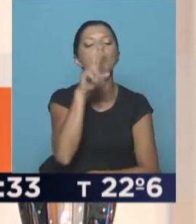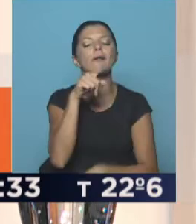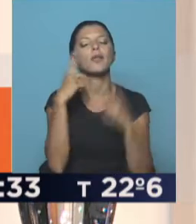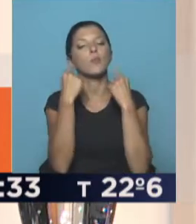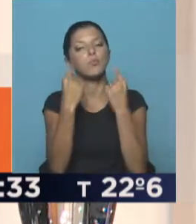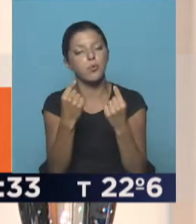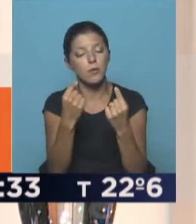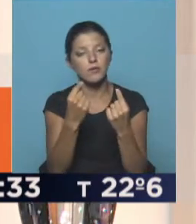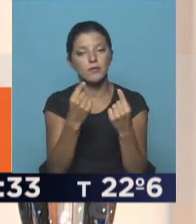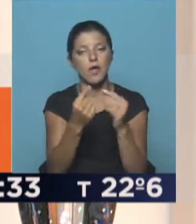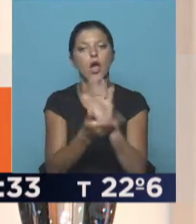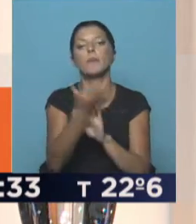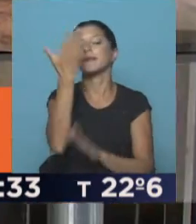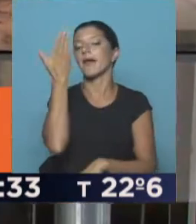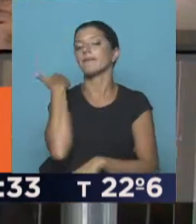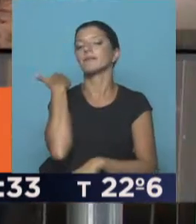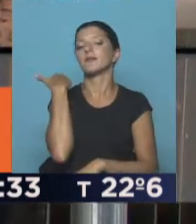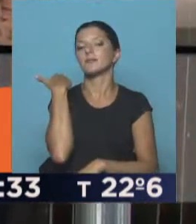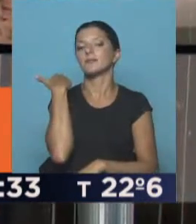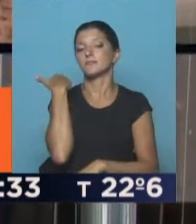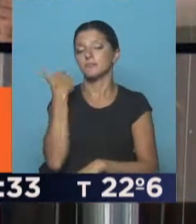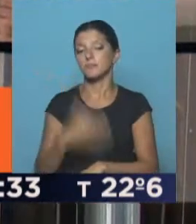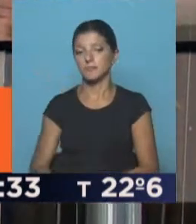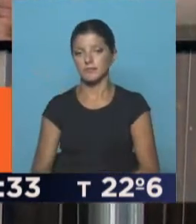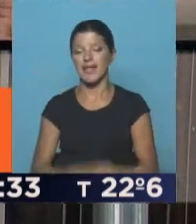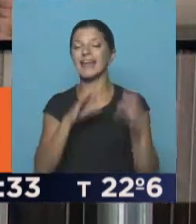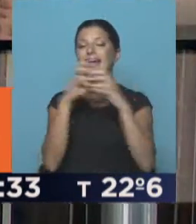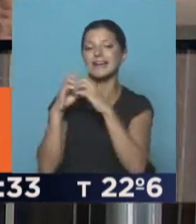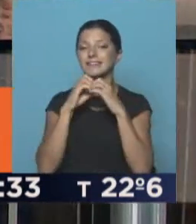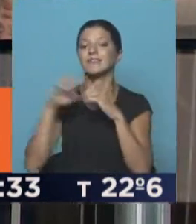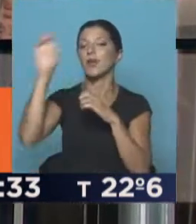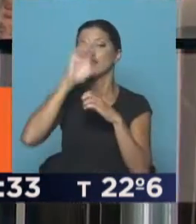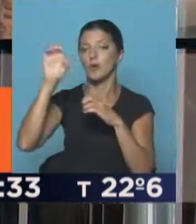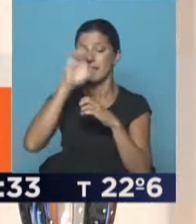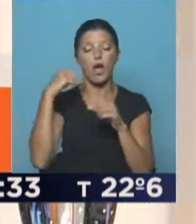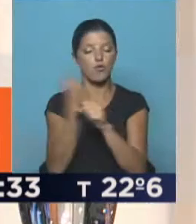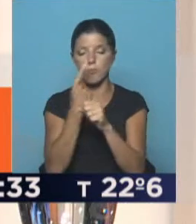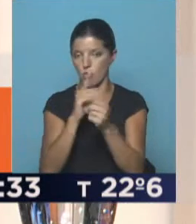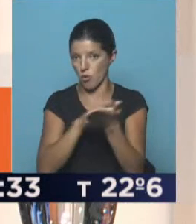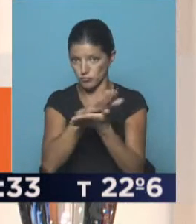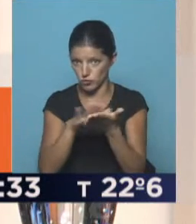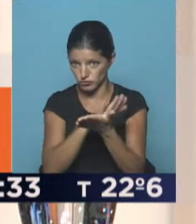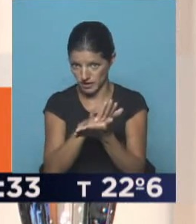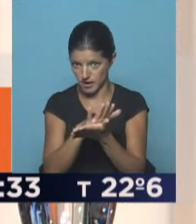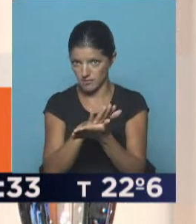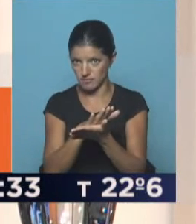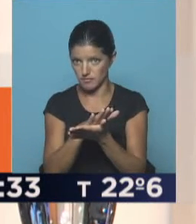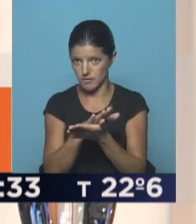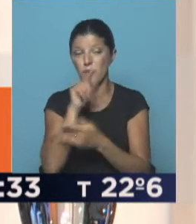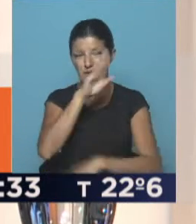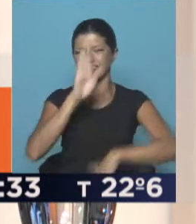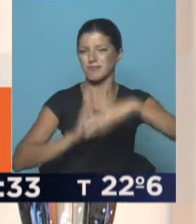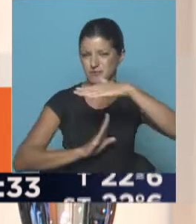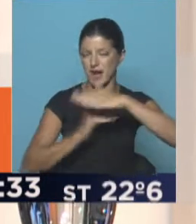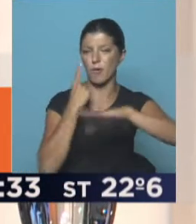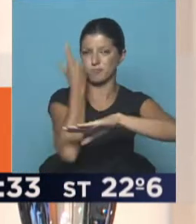pasando factura por el fracaso de la salida de la crisis de la Unión Europea, ¿no? Justamente por ese liderazgo regional que tiene, que